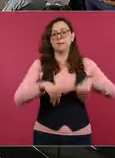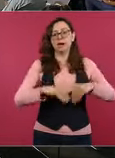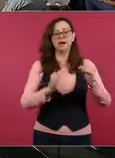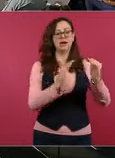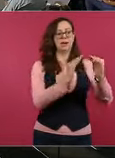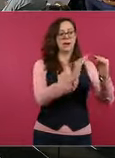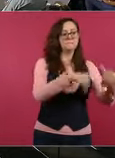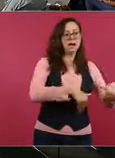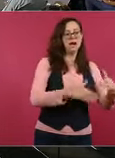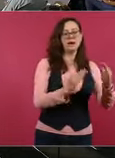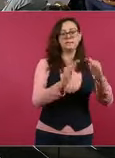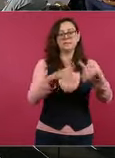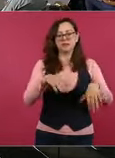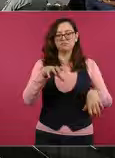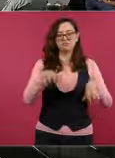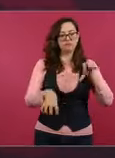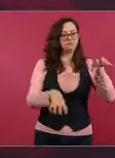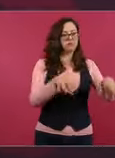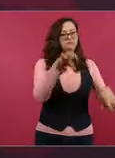tirar